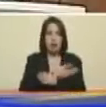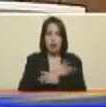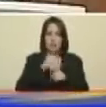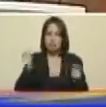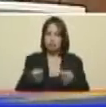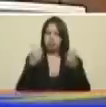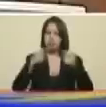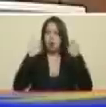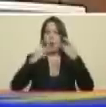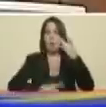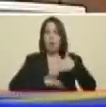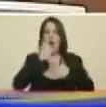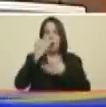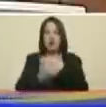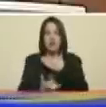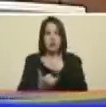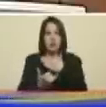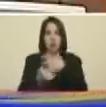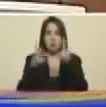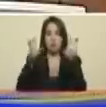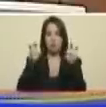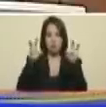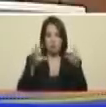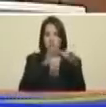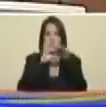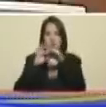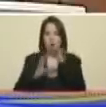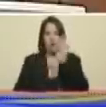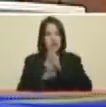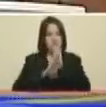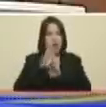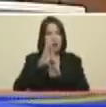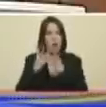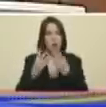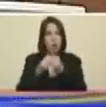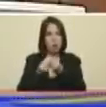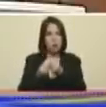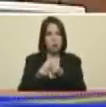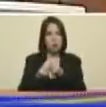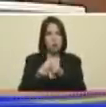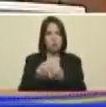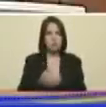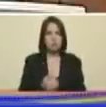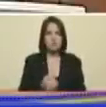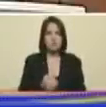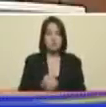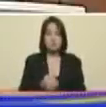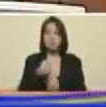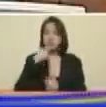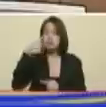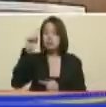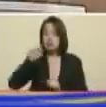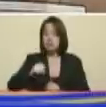proyecto suramericano de integración, de unión, de desarrollo conjunto, de prosperidad. Así lo dejó Ali,